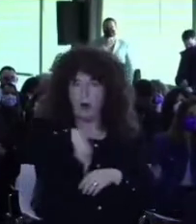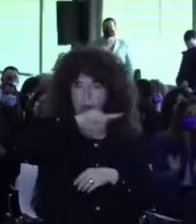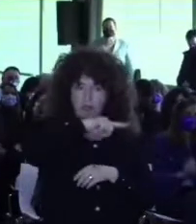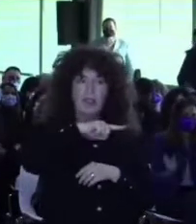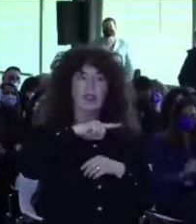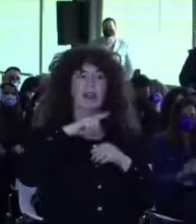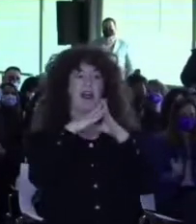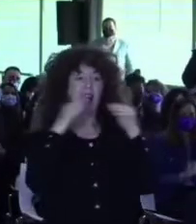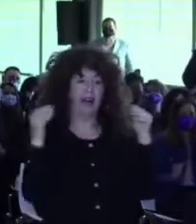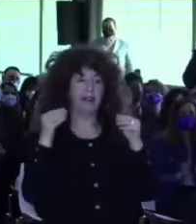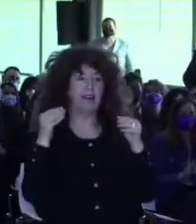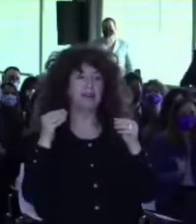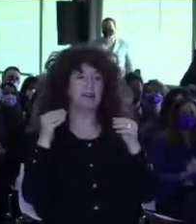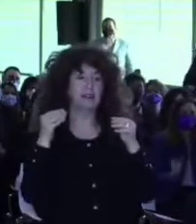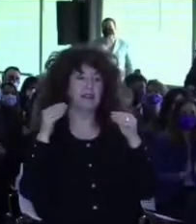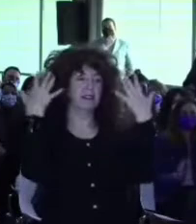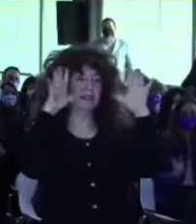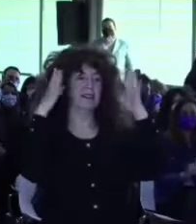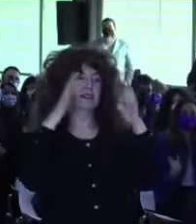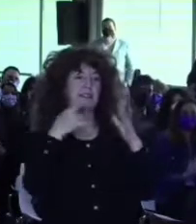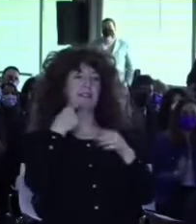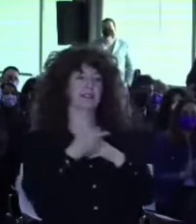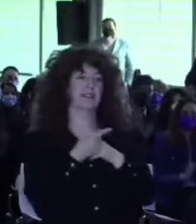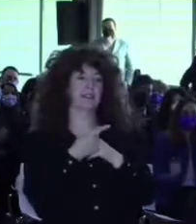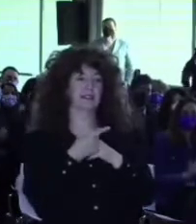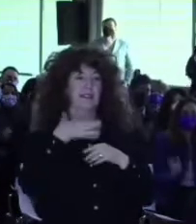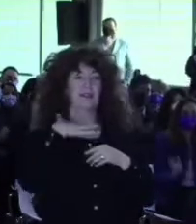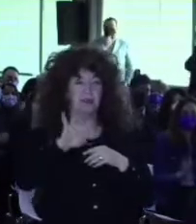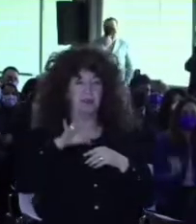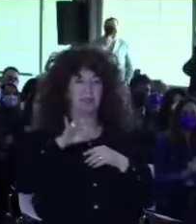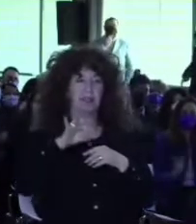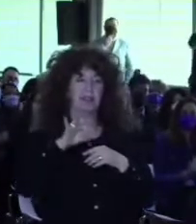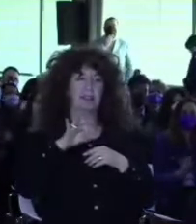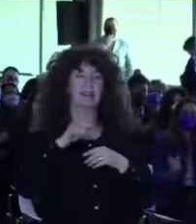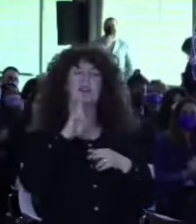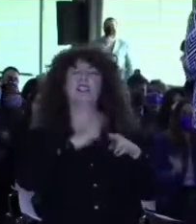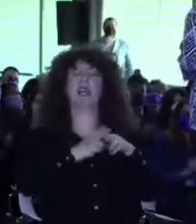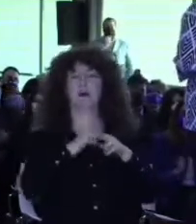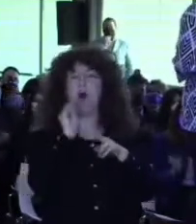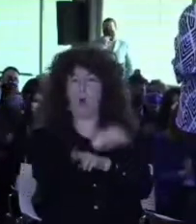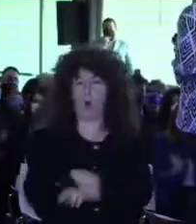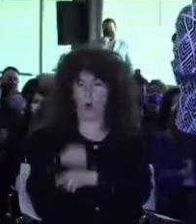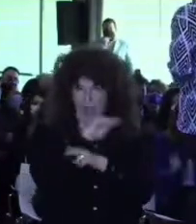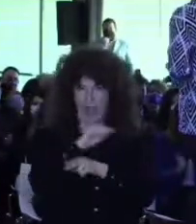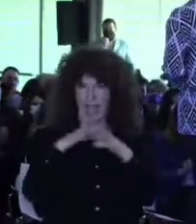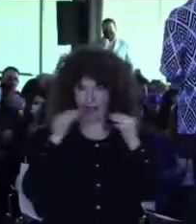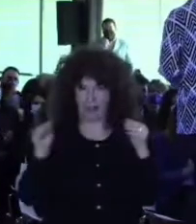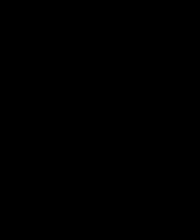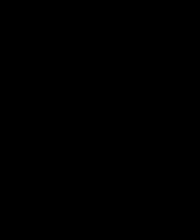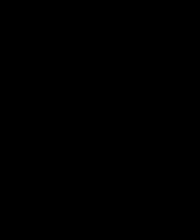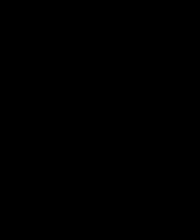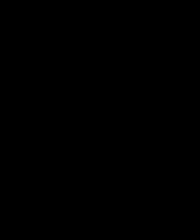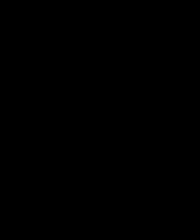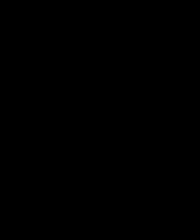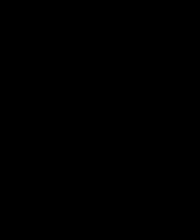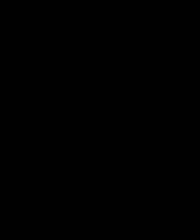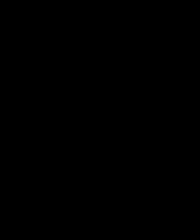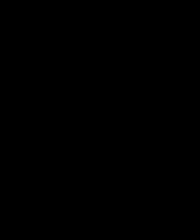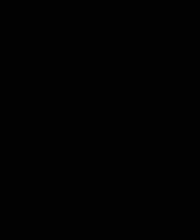En Andalucía, we call it unidad. Ánimo, compañera, y al tajo.